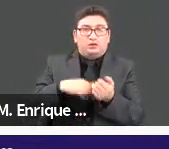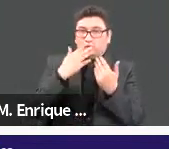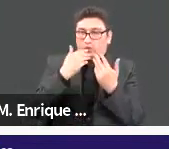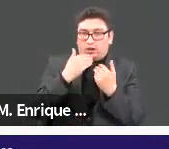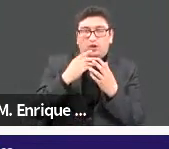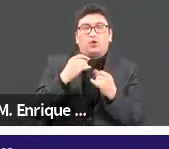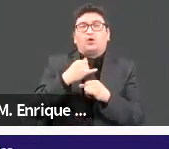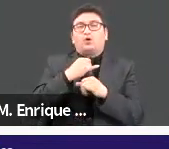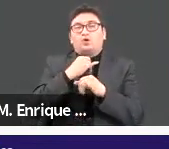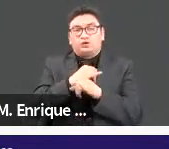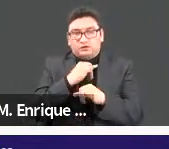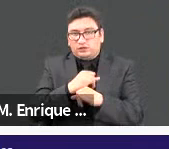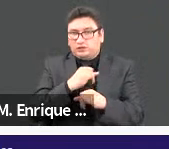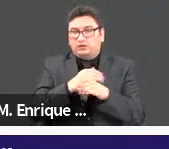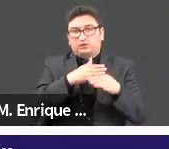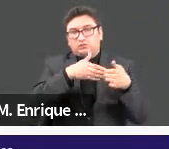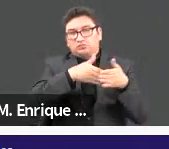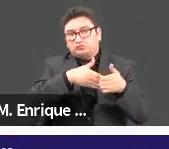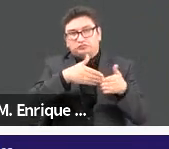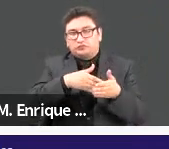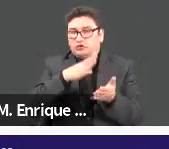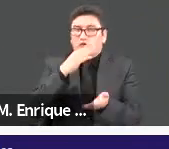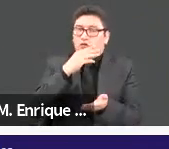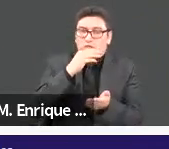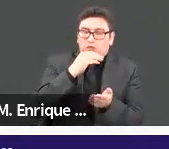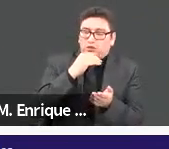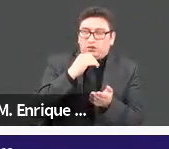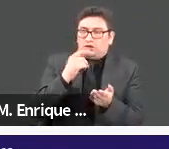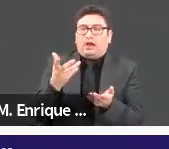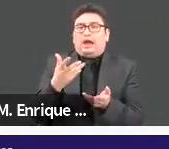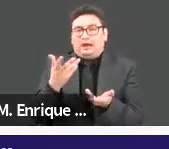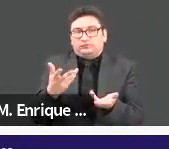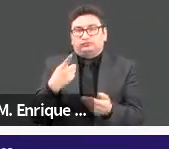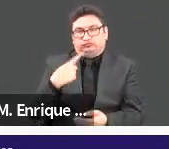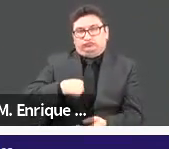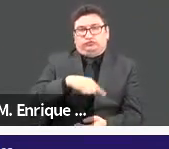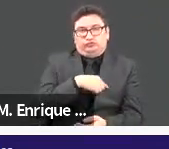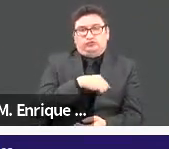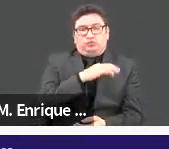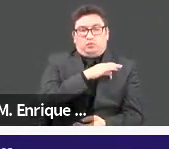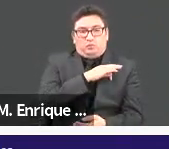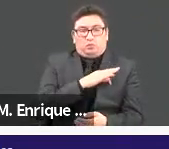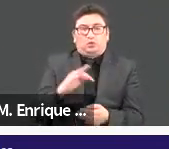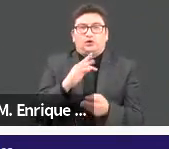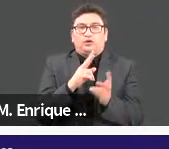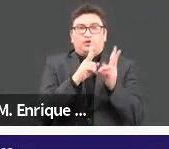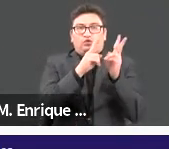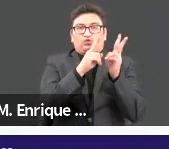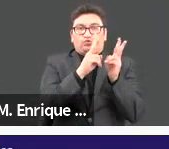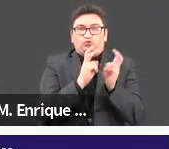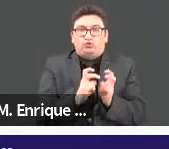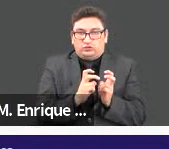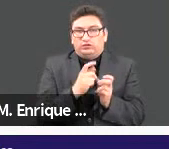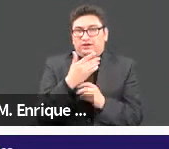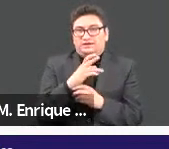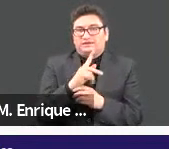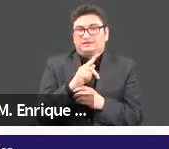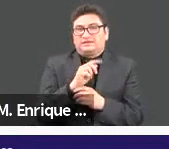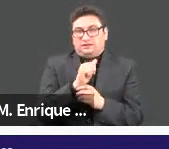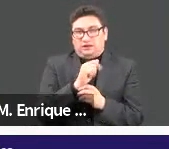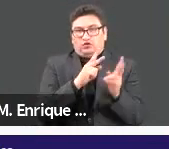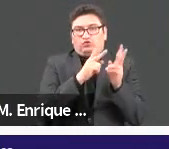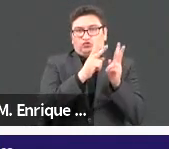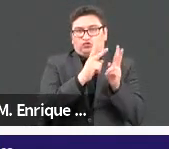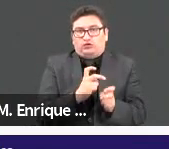la señal de internet, es difícil captarla. Entonces, nosotros podemos descargar esta información de la Gaceta que nos puede ser